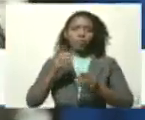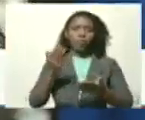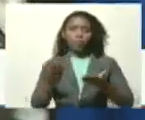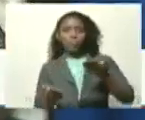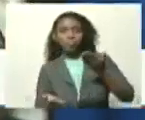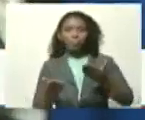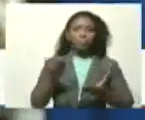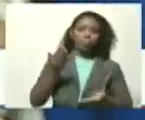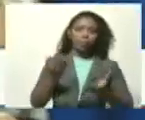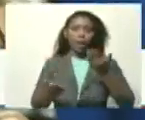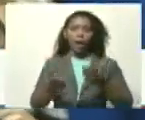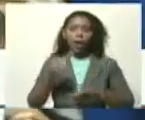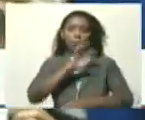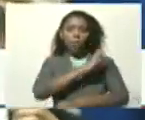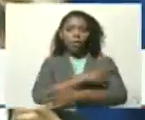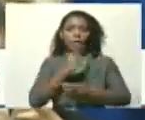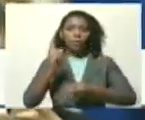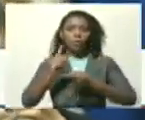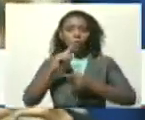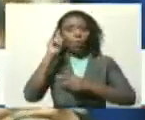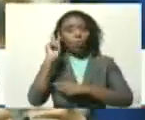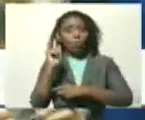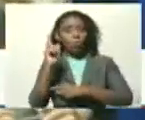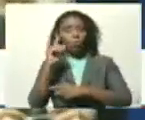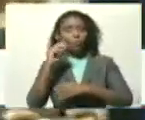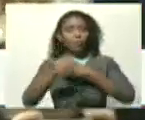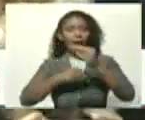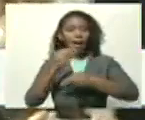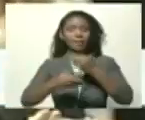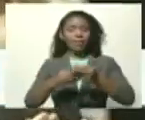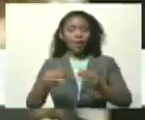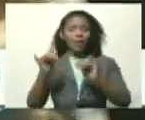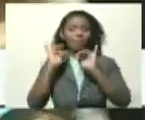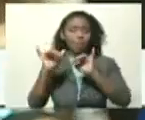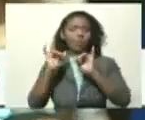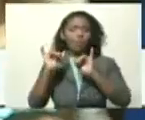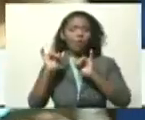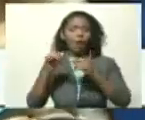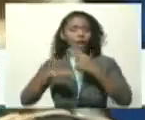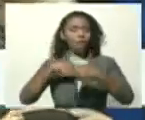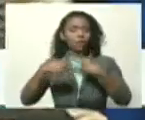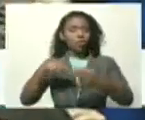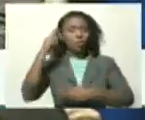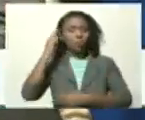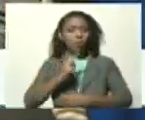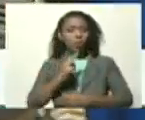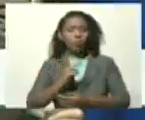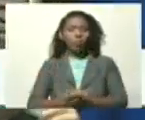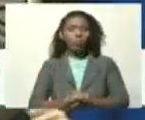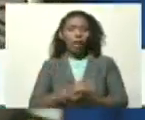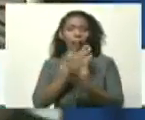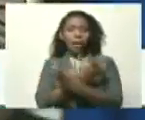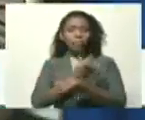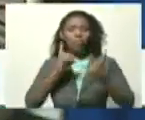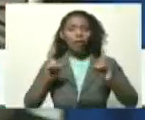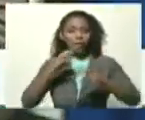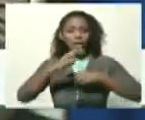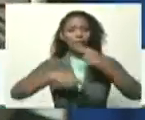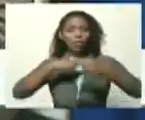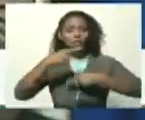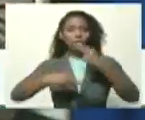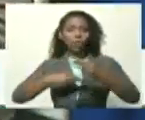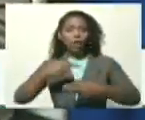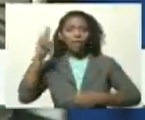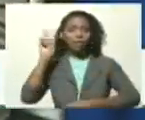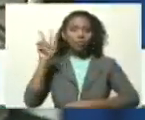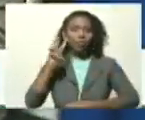poderes los unos sobre los otros da fe de la robustez de los mismos. Por lo tanto, la revolución bolivariana, la democracia revolucionaria venezolana,